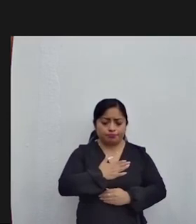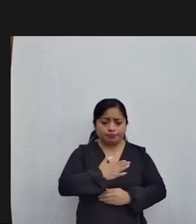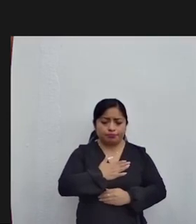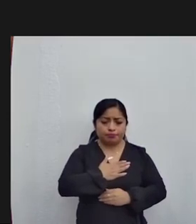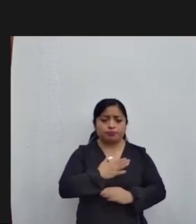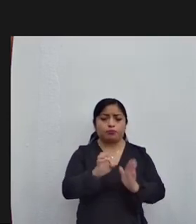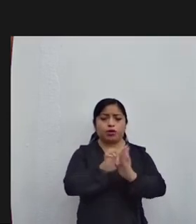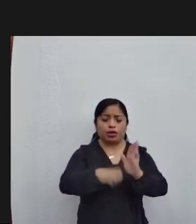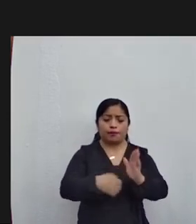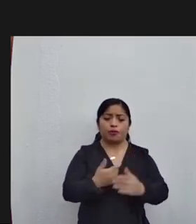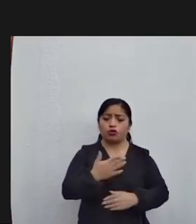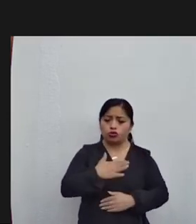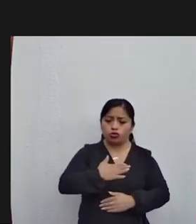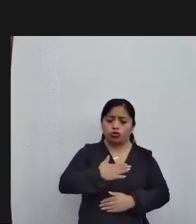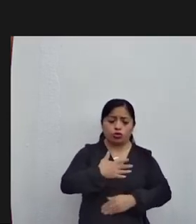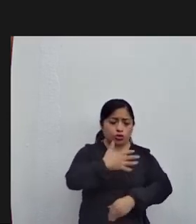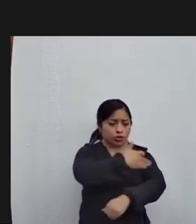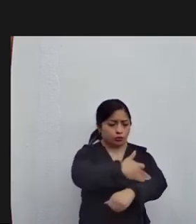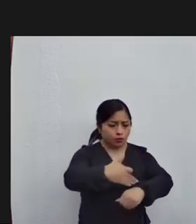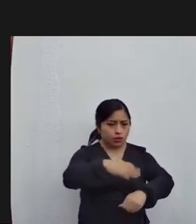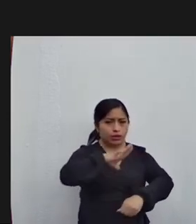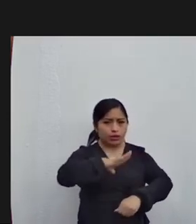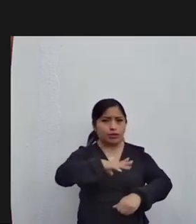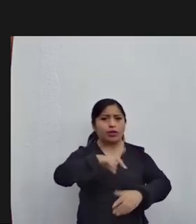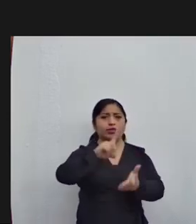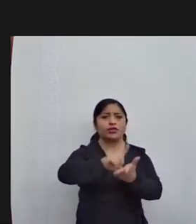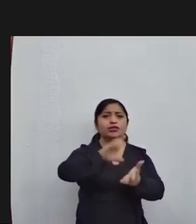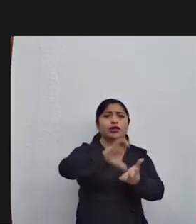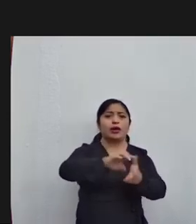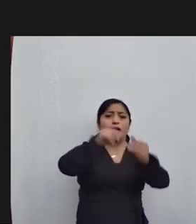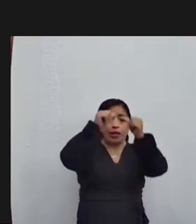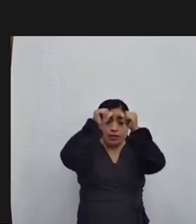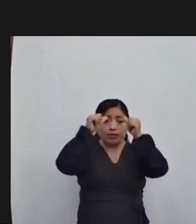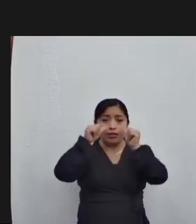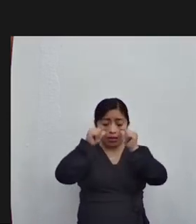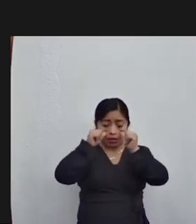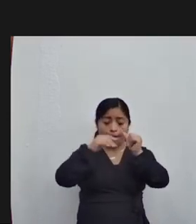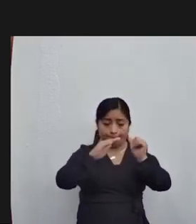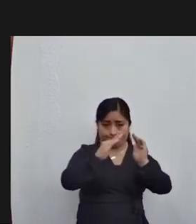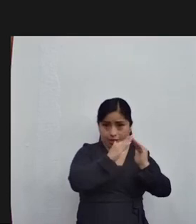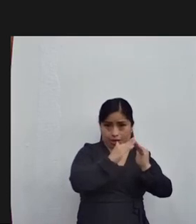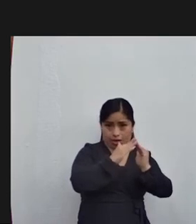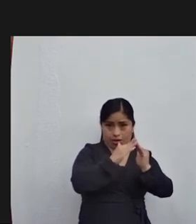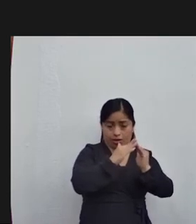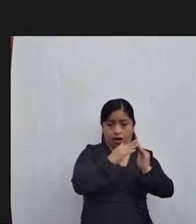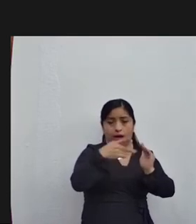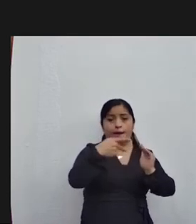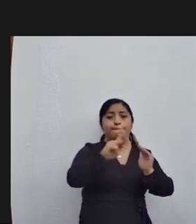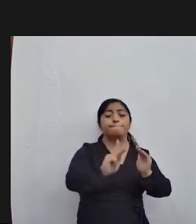Nosotros, bueno, tenemos familia con discapacidad visual, pero antes de